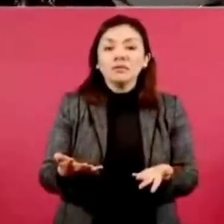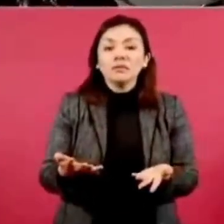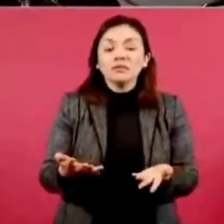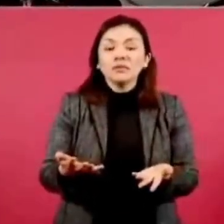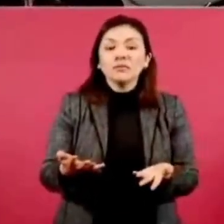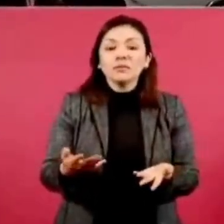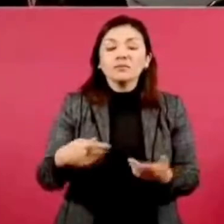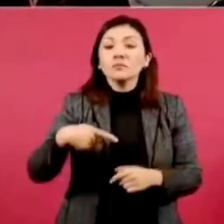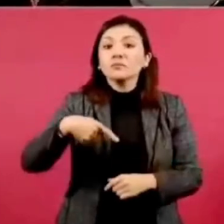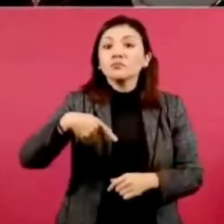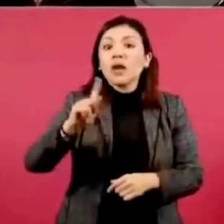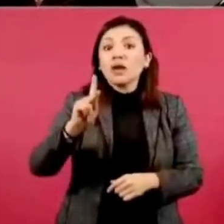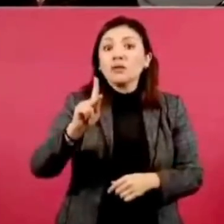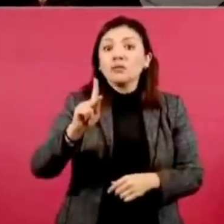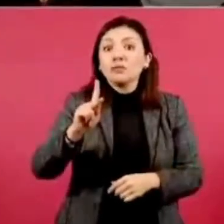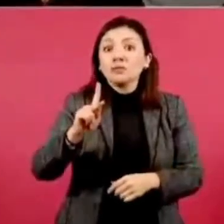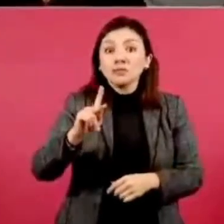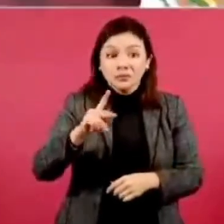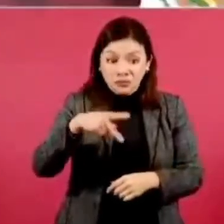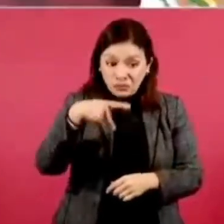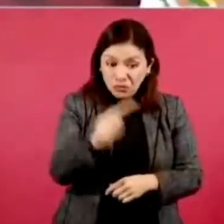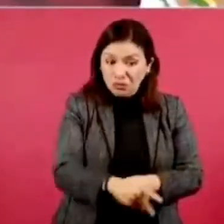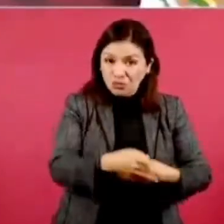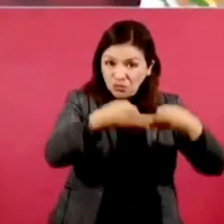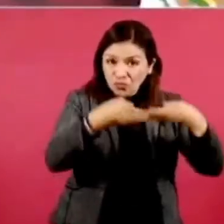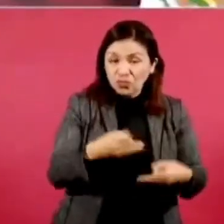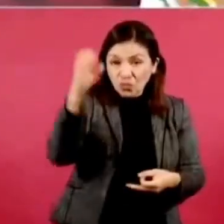Pues lo que somos, nuestras culturas.